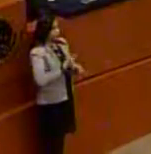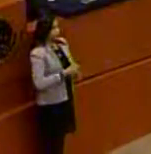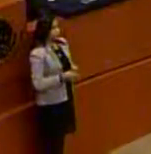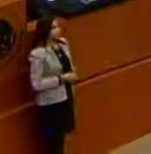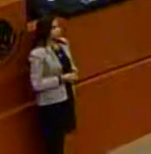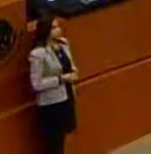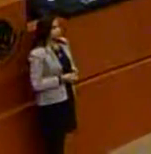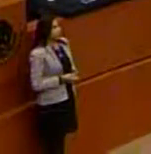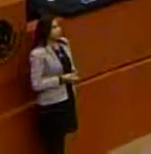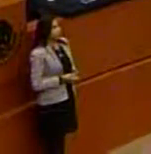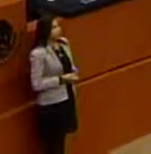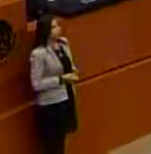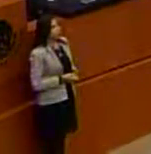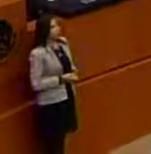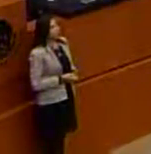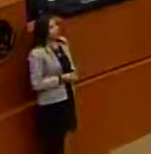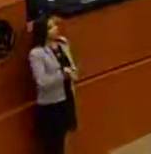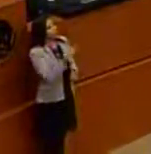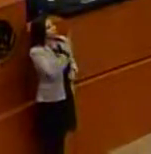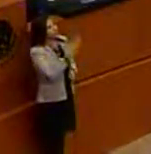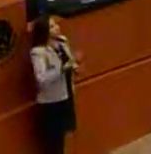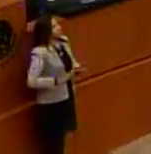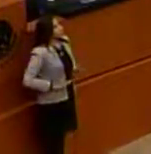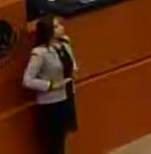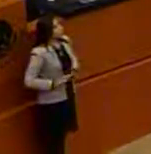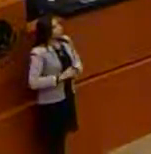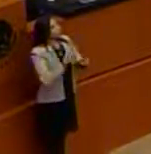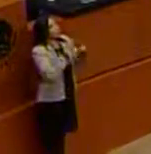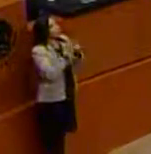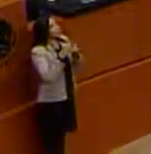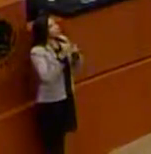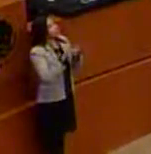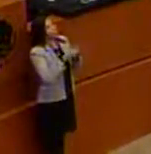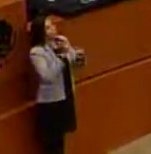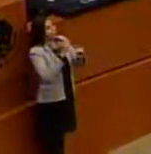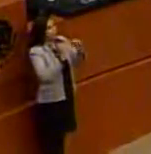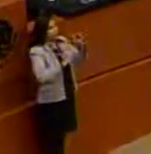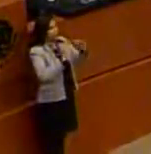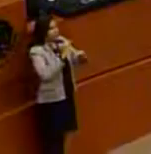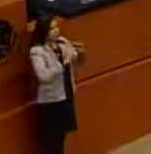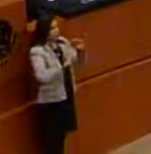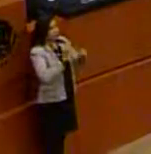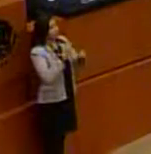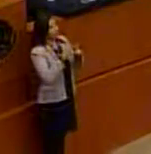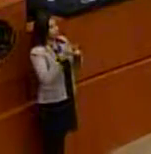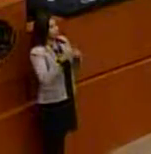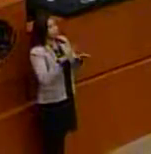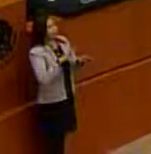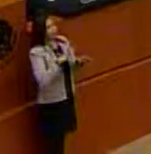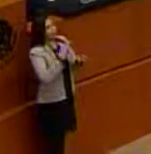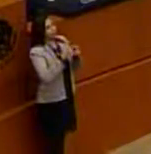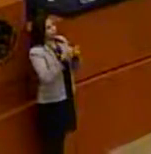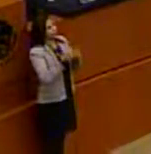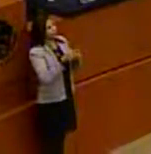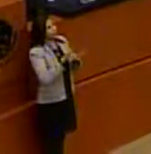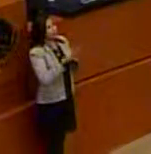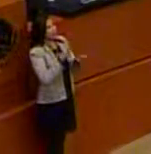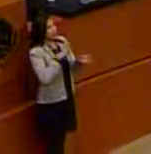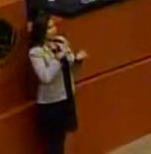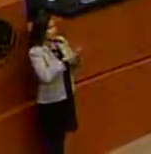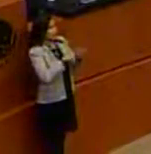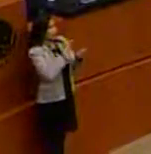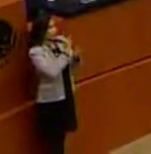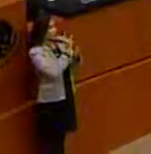y yo diría también las condiciones relativas de equidad, a pesar de que también Suiza tiene